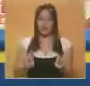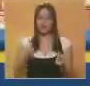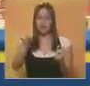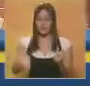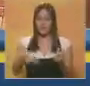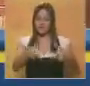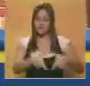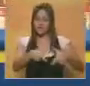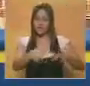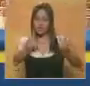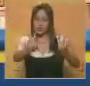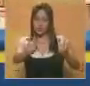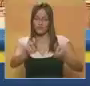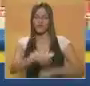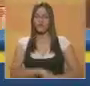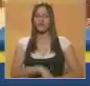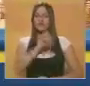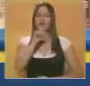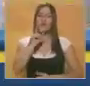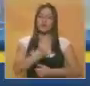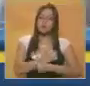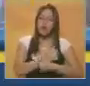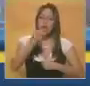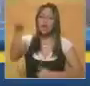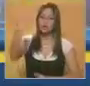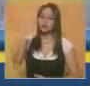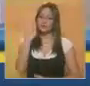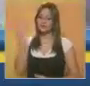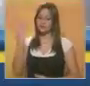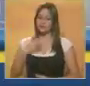más reciente álbum titulado Drama y Luz.